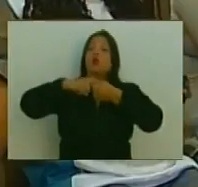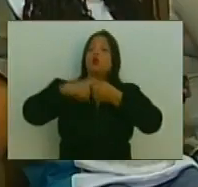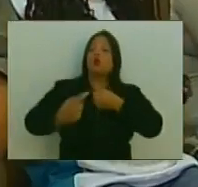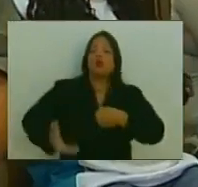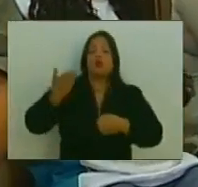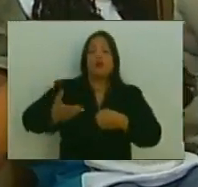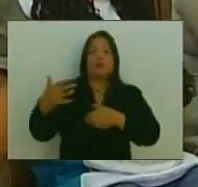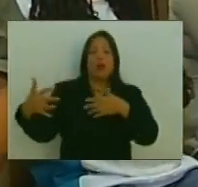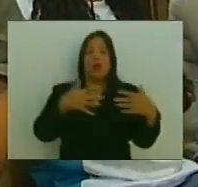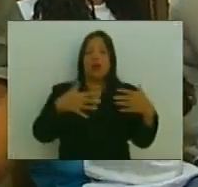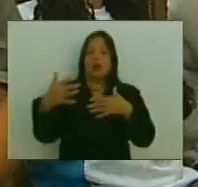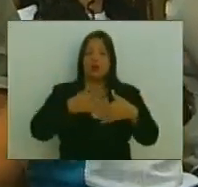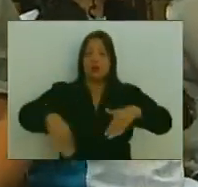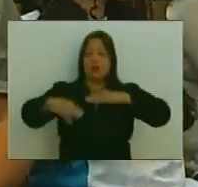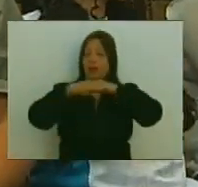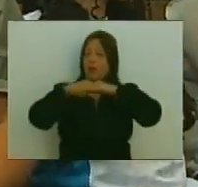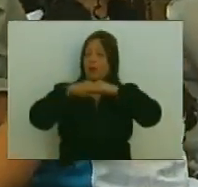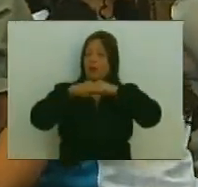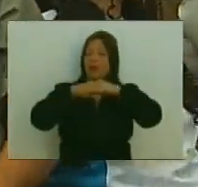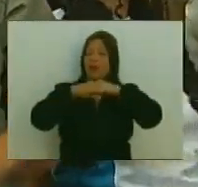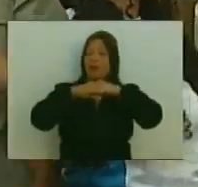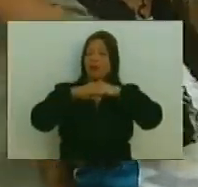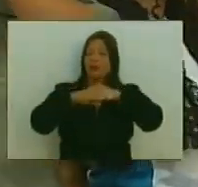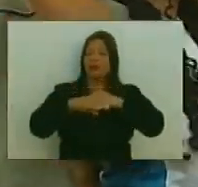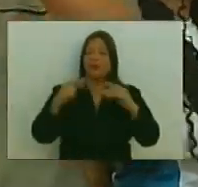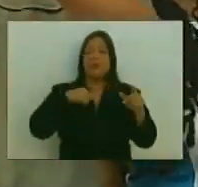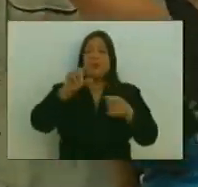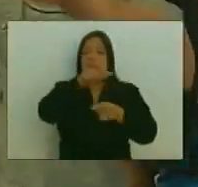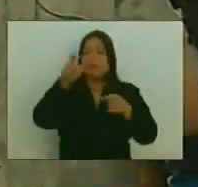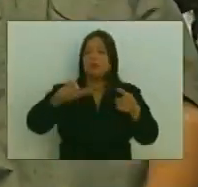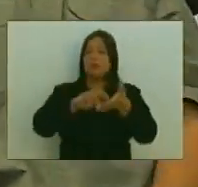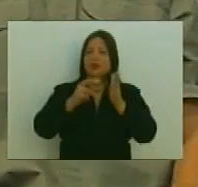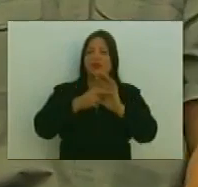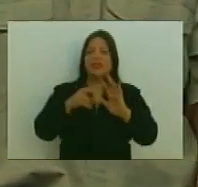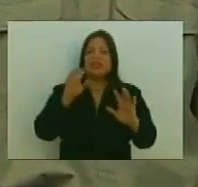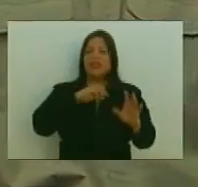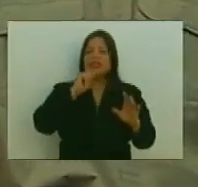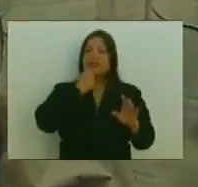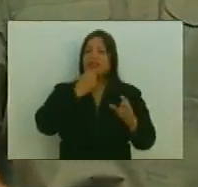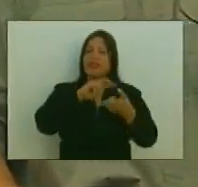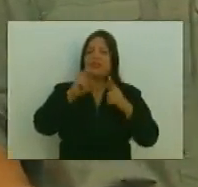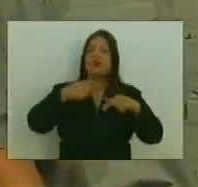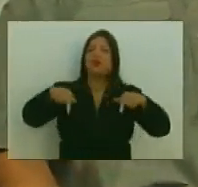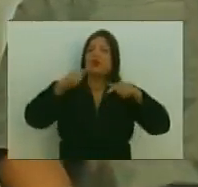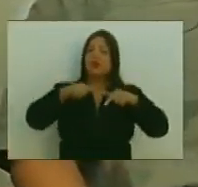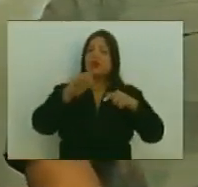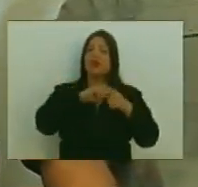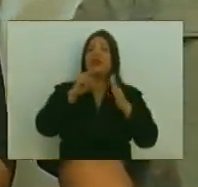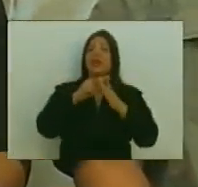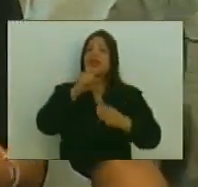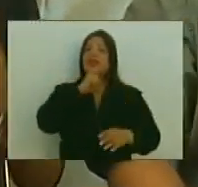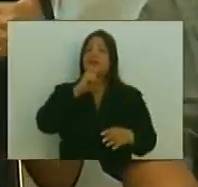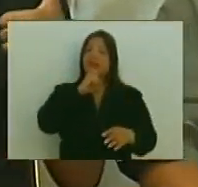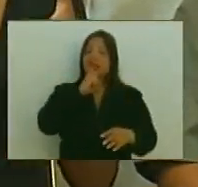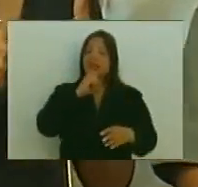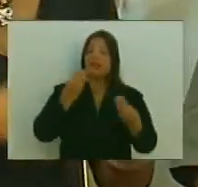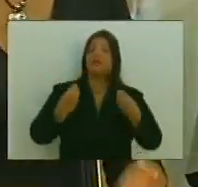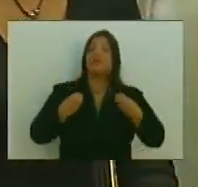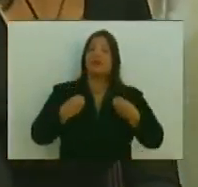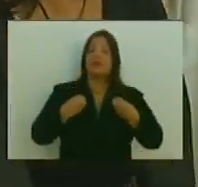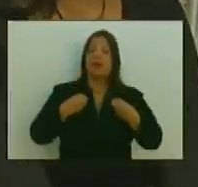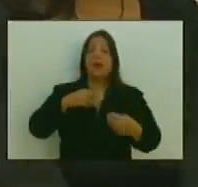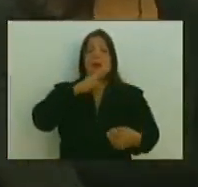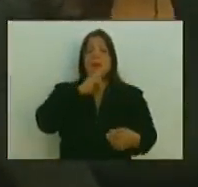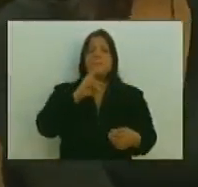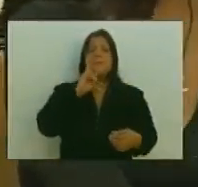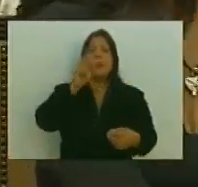de la lucha por la igualdad. Para nadie es un secreto que estamos en circunstancias difíciles, pero como madre